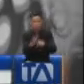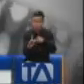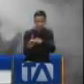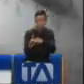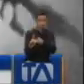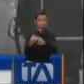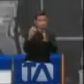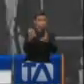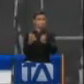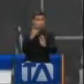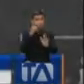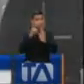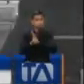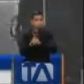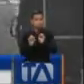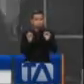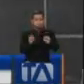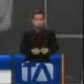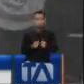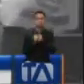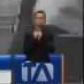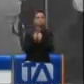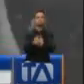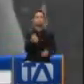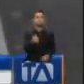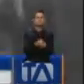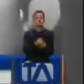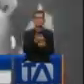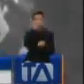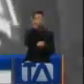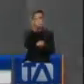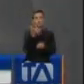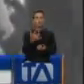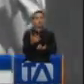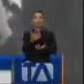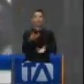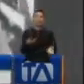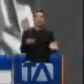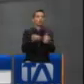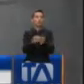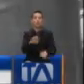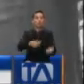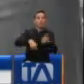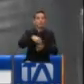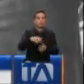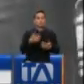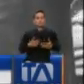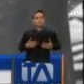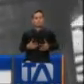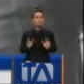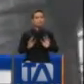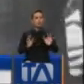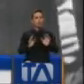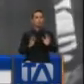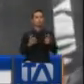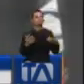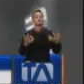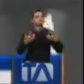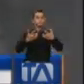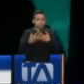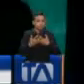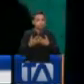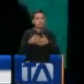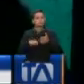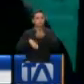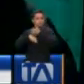proceso penal. Nosotros les damos el acompañamiento justamente para que no haya una revictimización y para poder trabajar de la mano con la fiscalía y